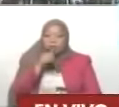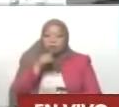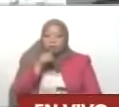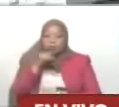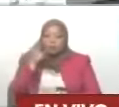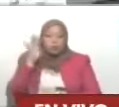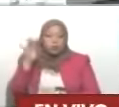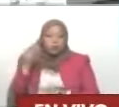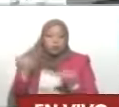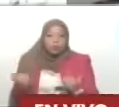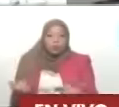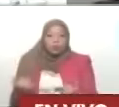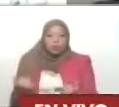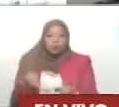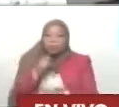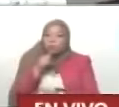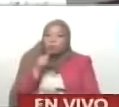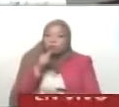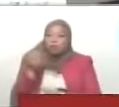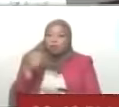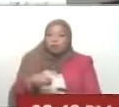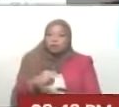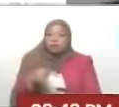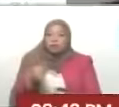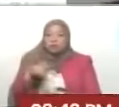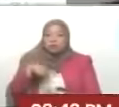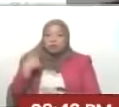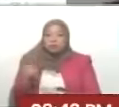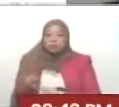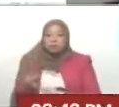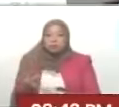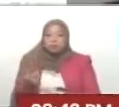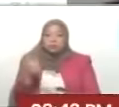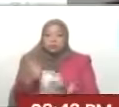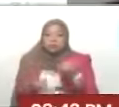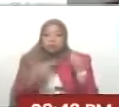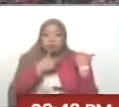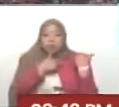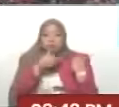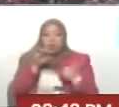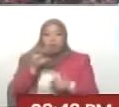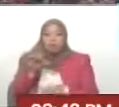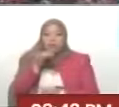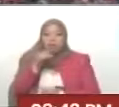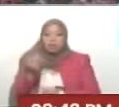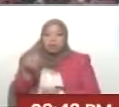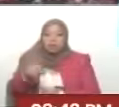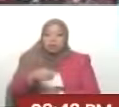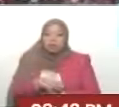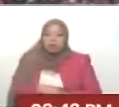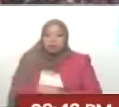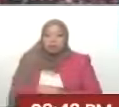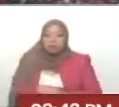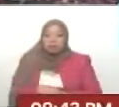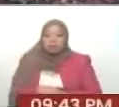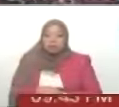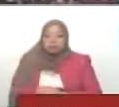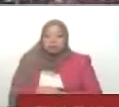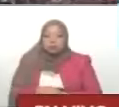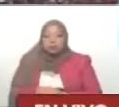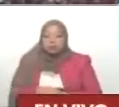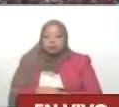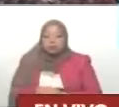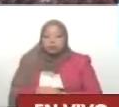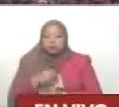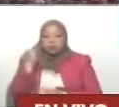adelante, pues yo voy a echar el resto y después ustedes se encargan, voy a ver qué hacen con la patria. Yo creo que él